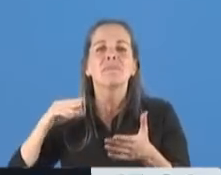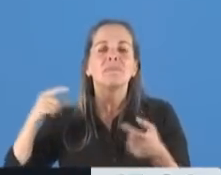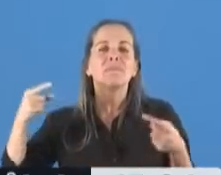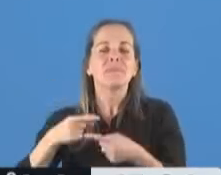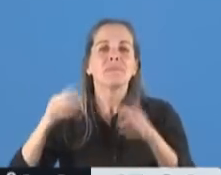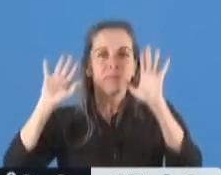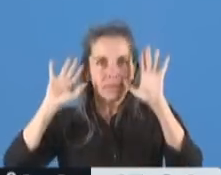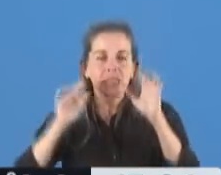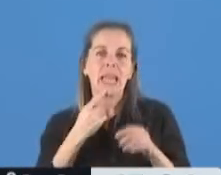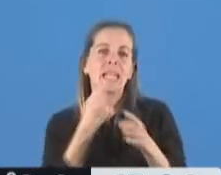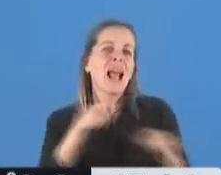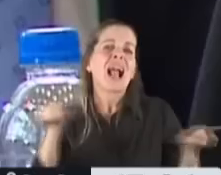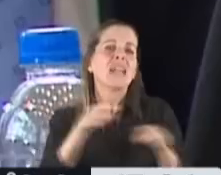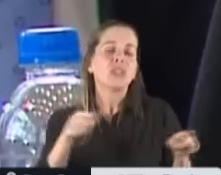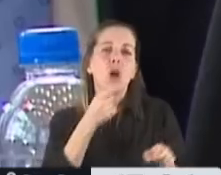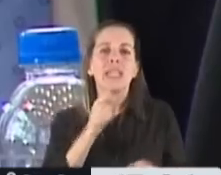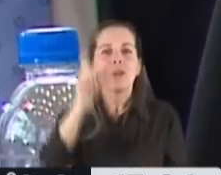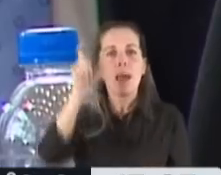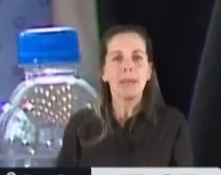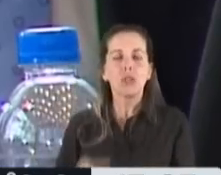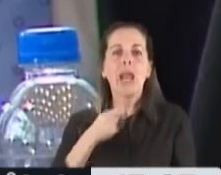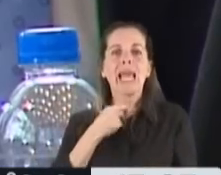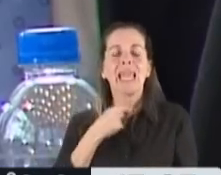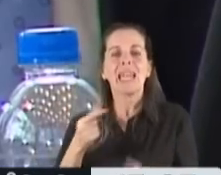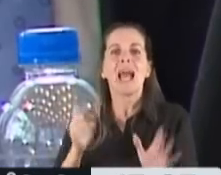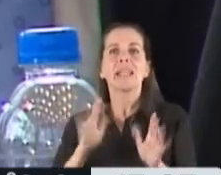descansar en paz antes de morir.